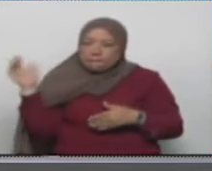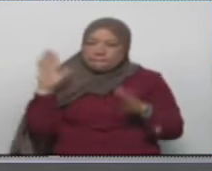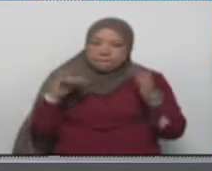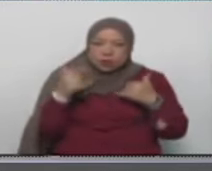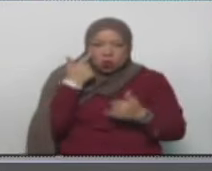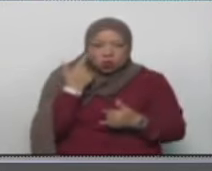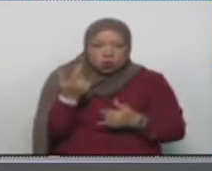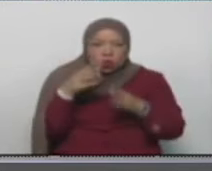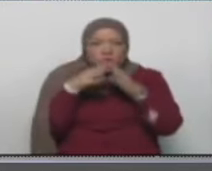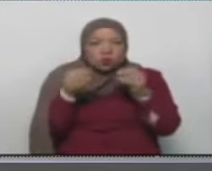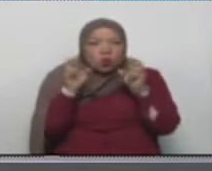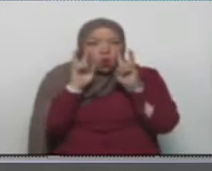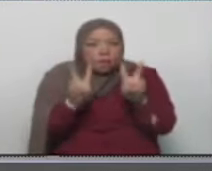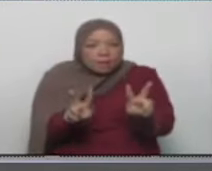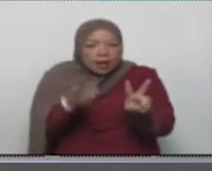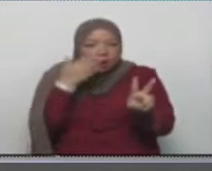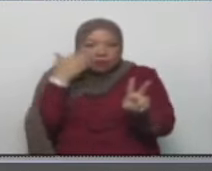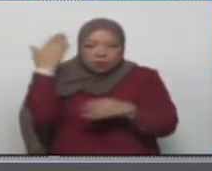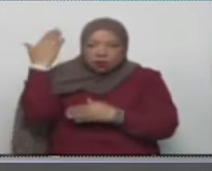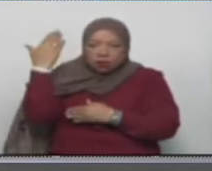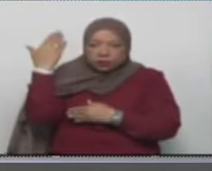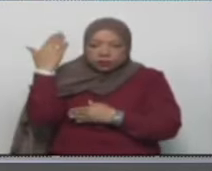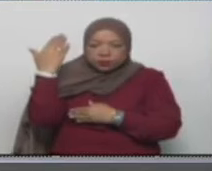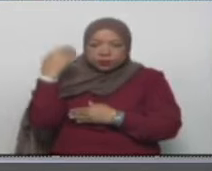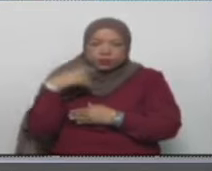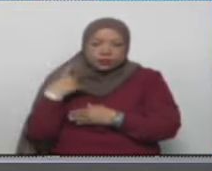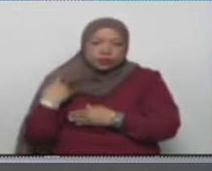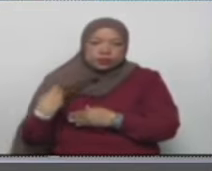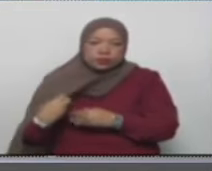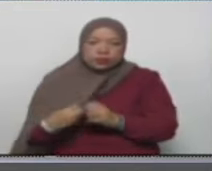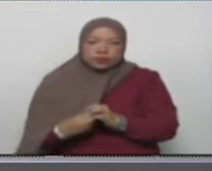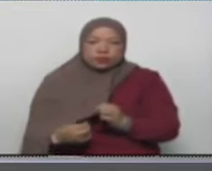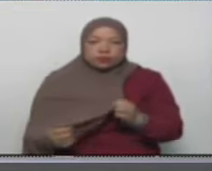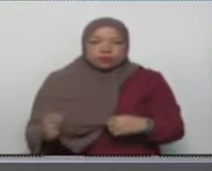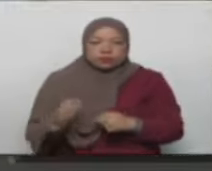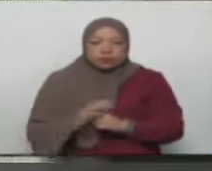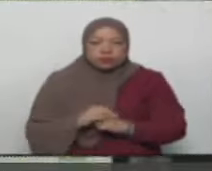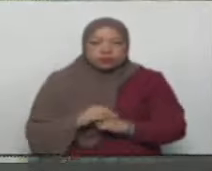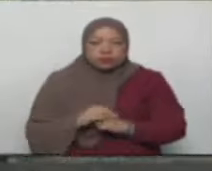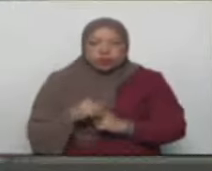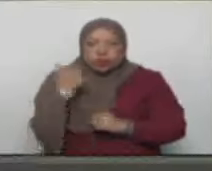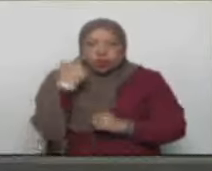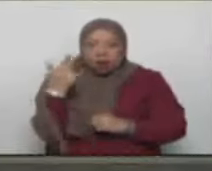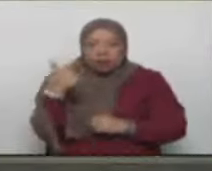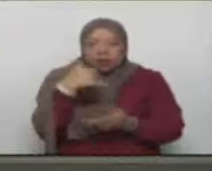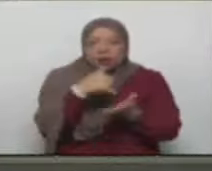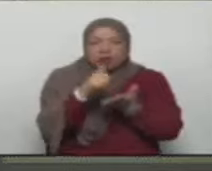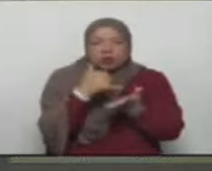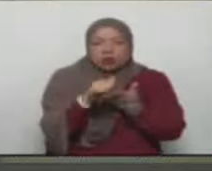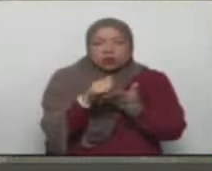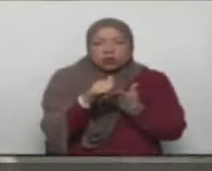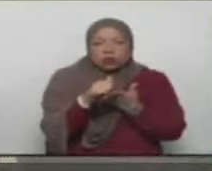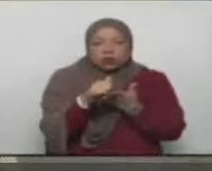para que todo el mundo lo vea. Ah, no, aquí lo tengo. Aquí está mi WhatsApp, mira. ¿Ah? ¿Cómo es que